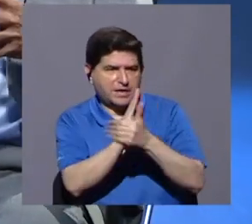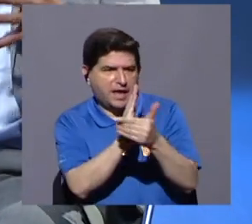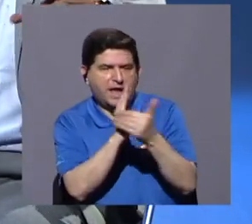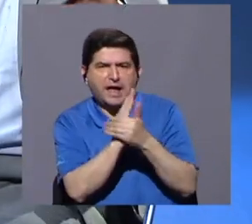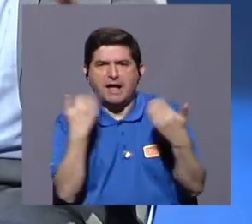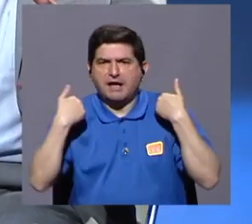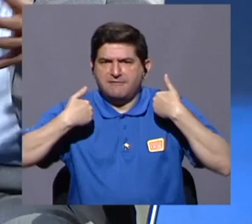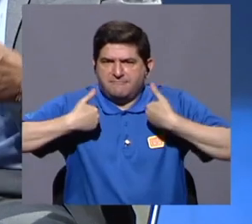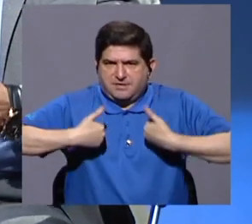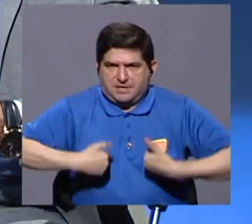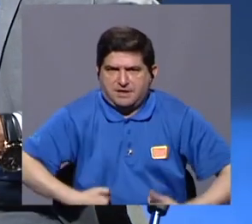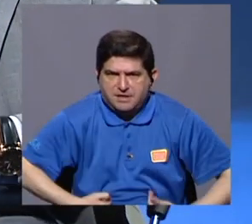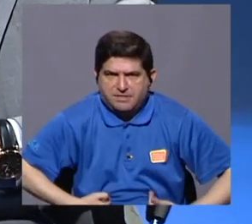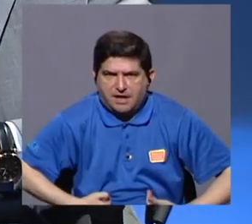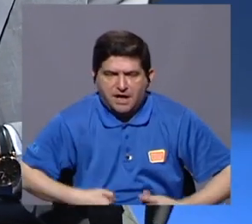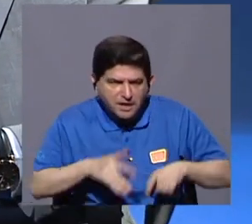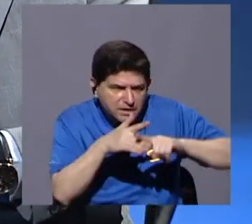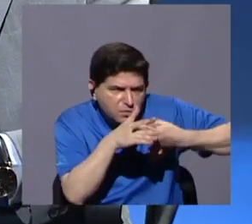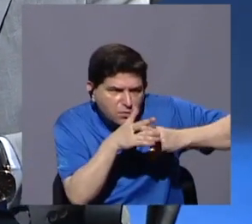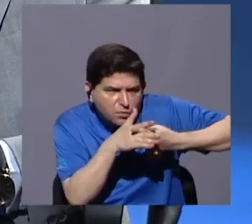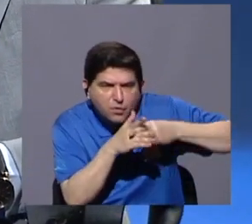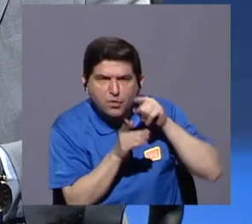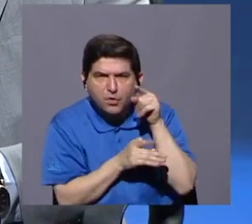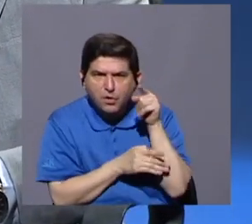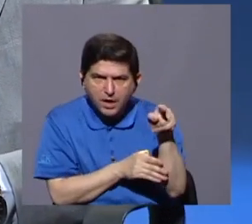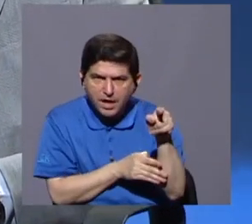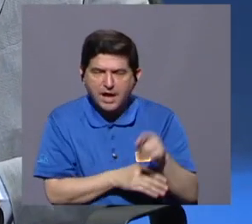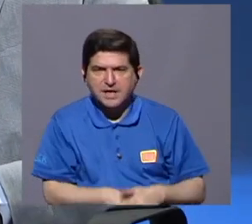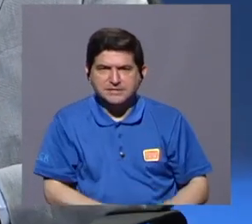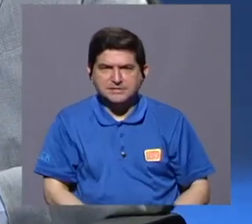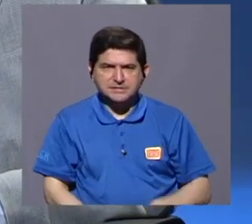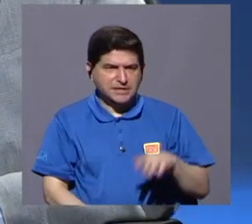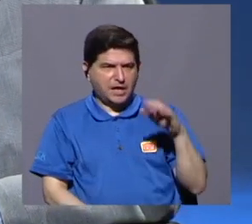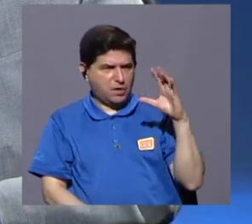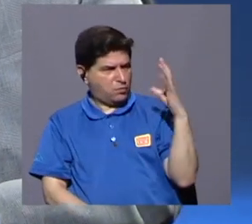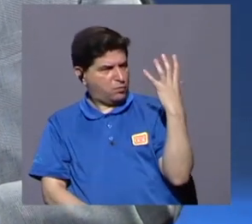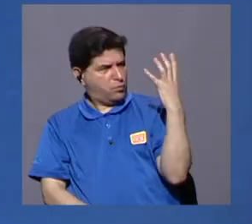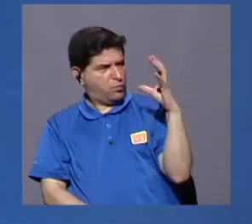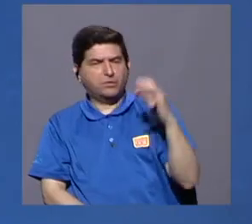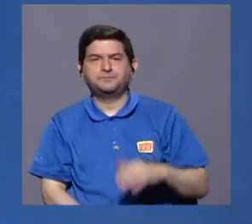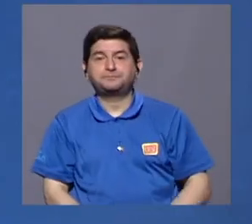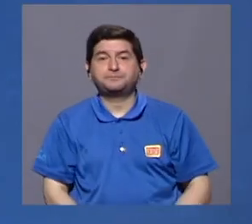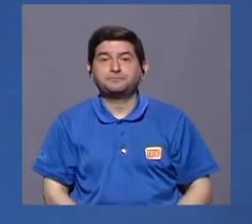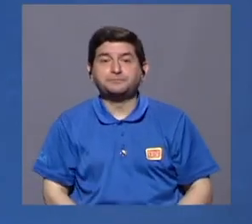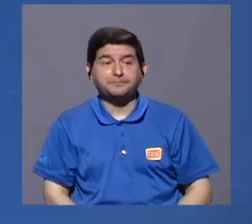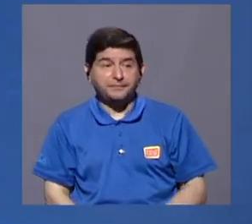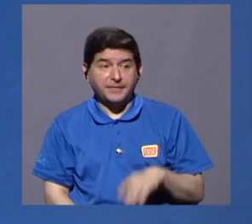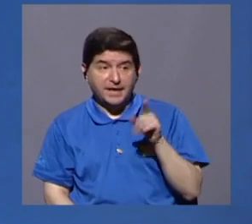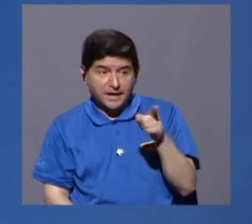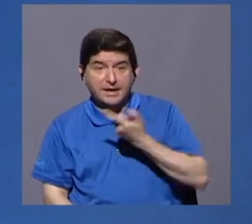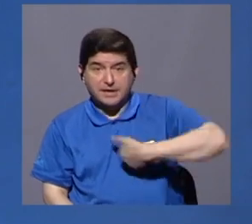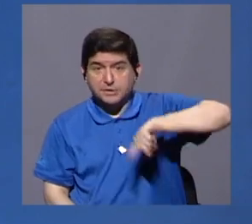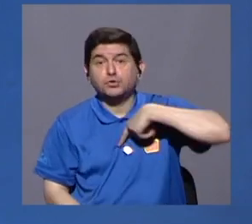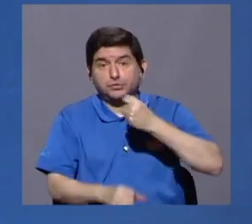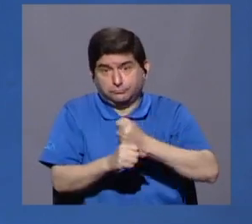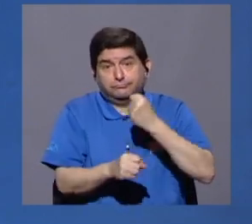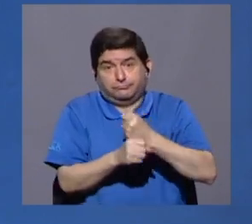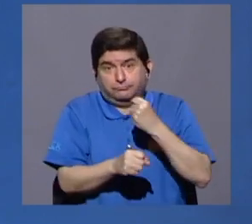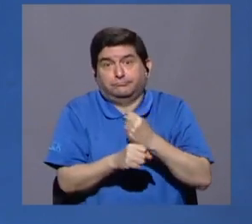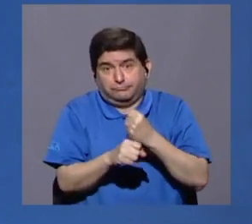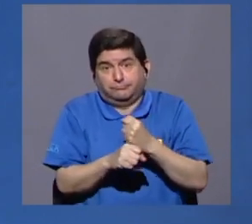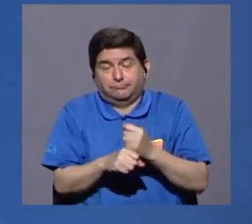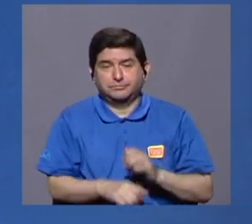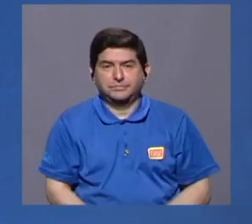digamos como para que le dé mantenimiento este a este telescopio y bueno en eso estamos también trabajando ahora